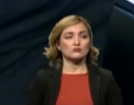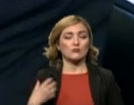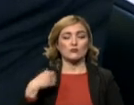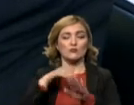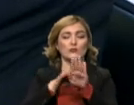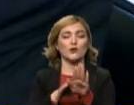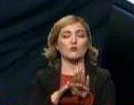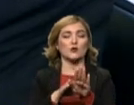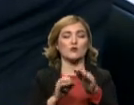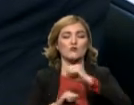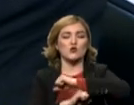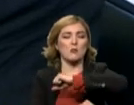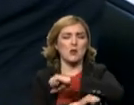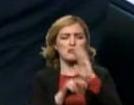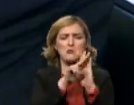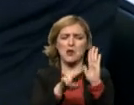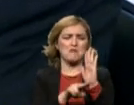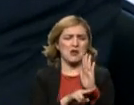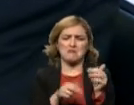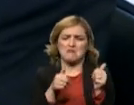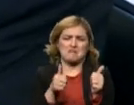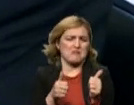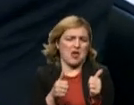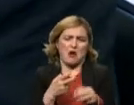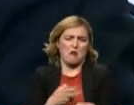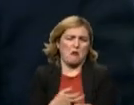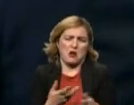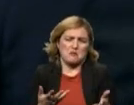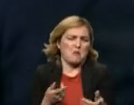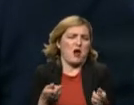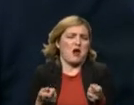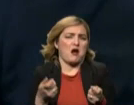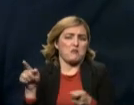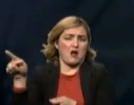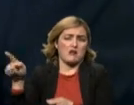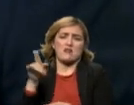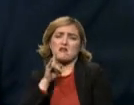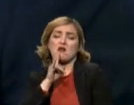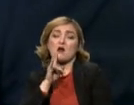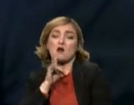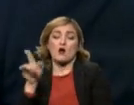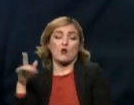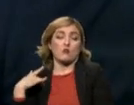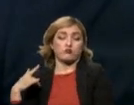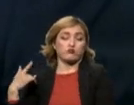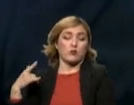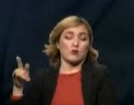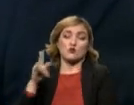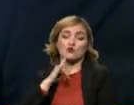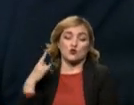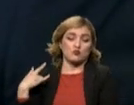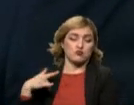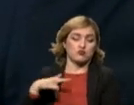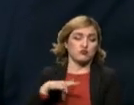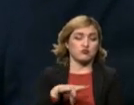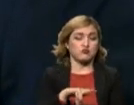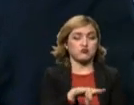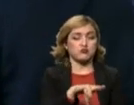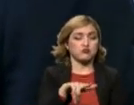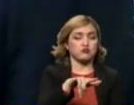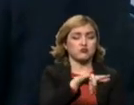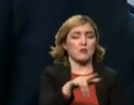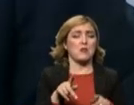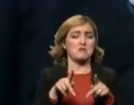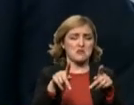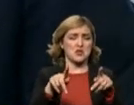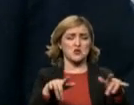fundamento normativo adecuado y suficiente para la operación de los aviones radar en nuestro país. También los permisos